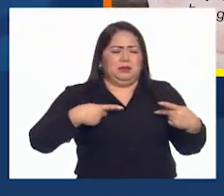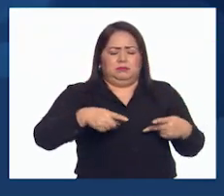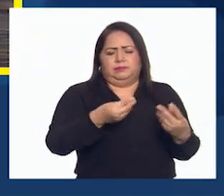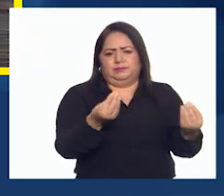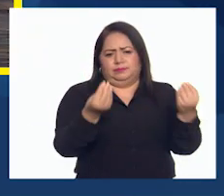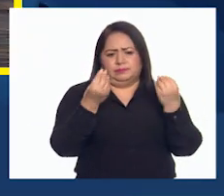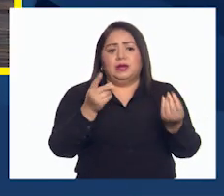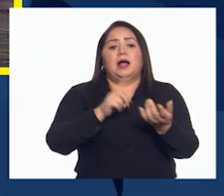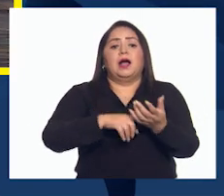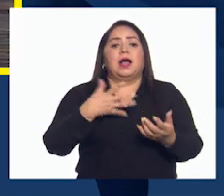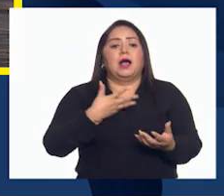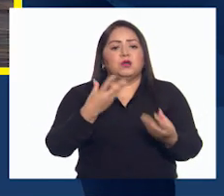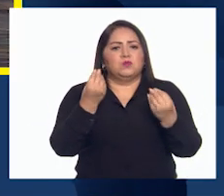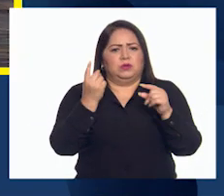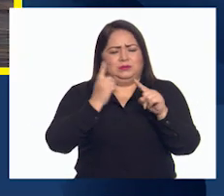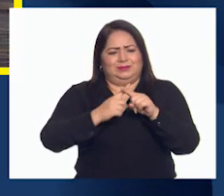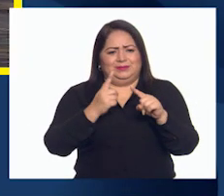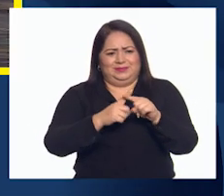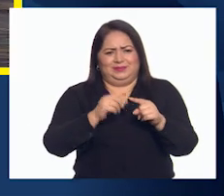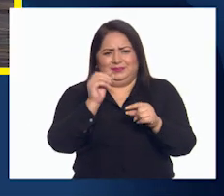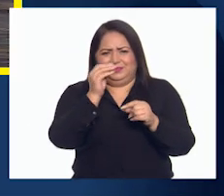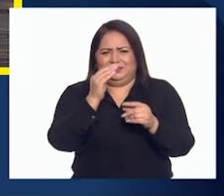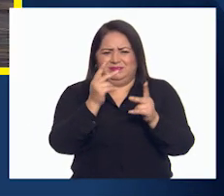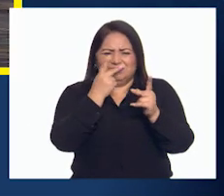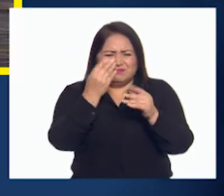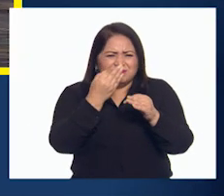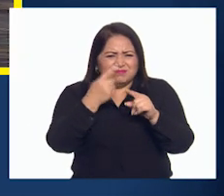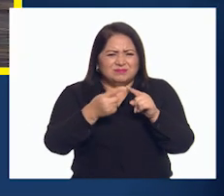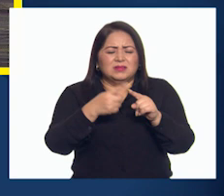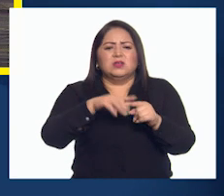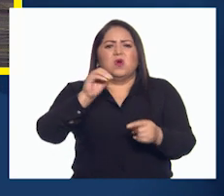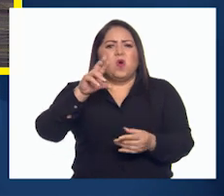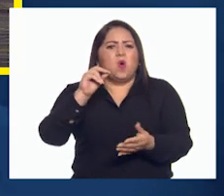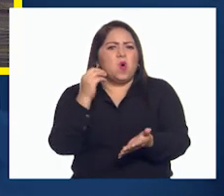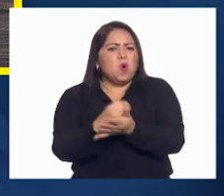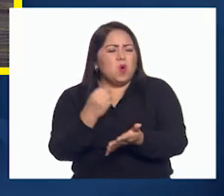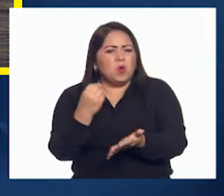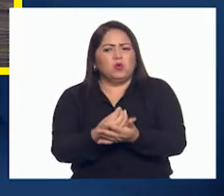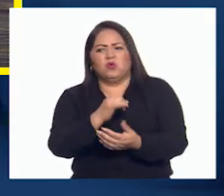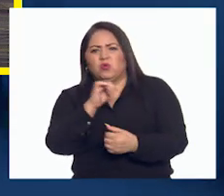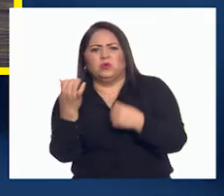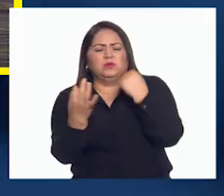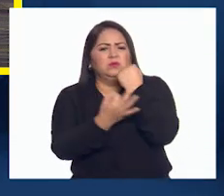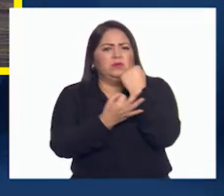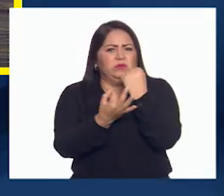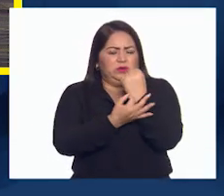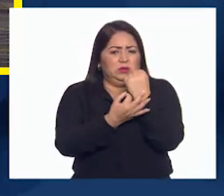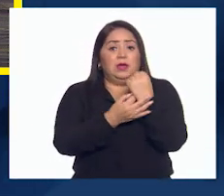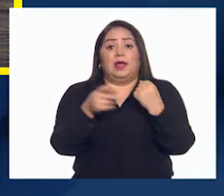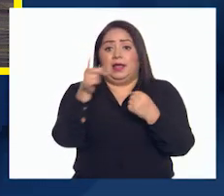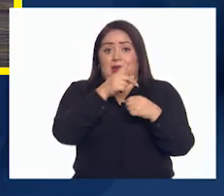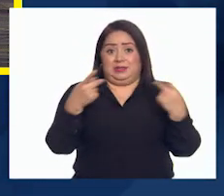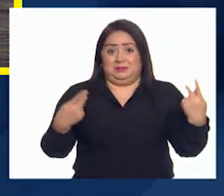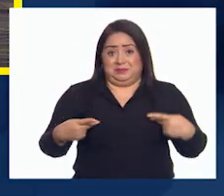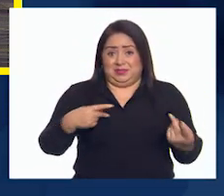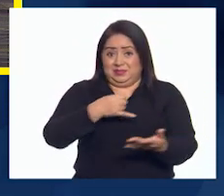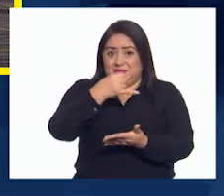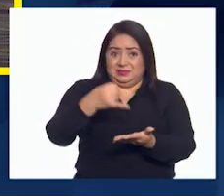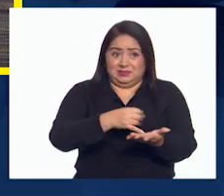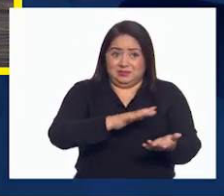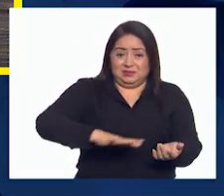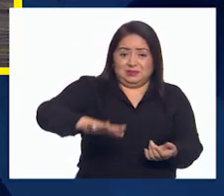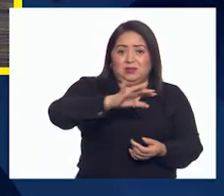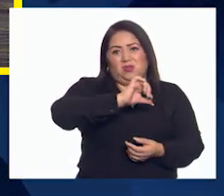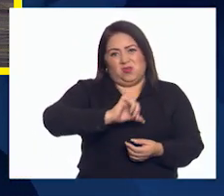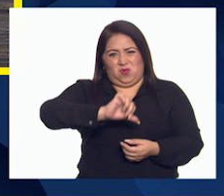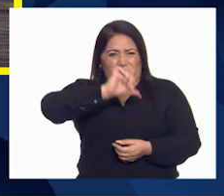número. Hay muchas especierías y grandes minas de oro y de otros metales. La gente de esta isla y de todas